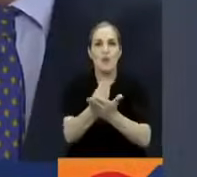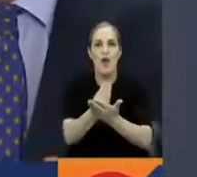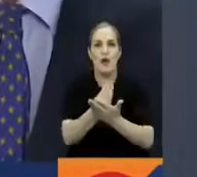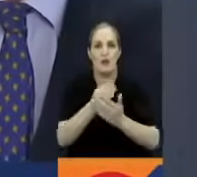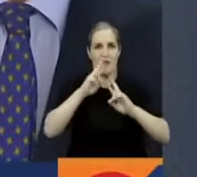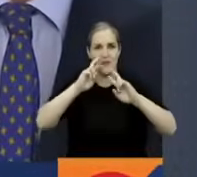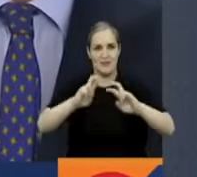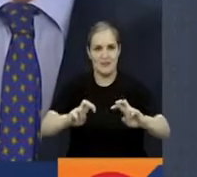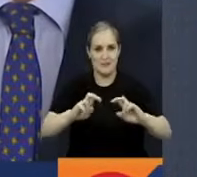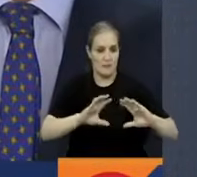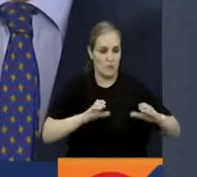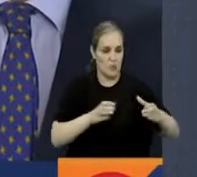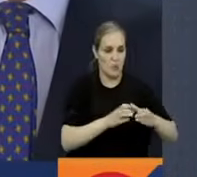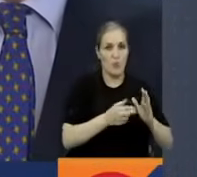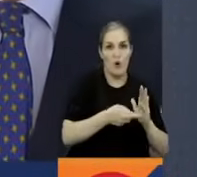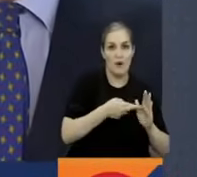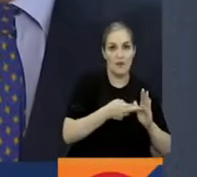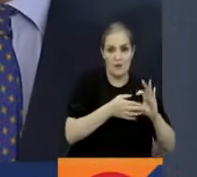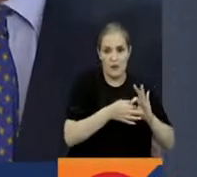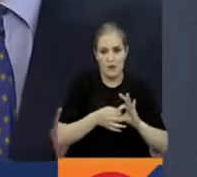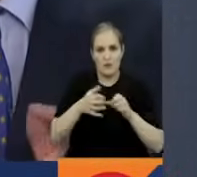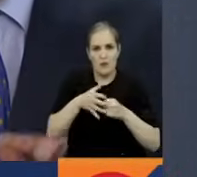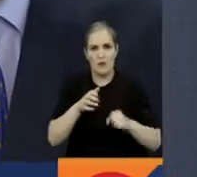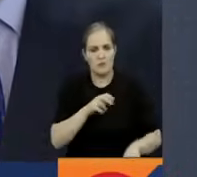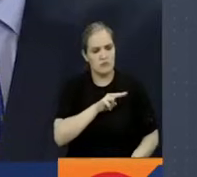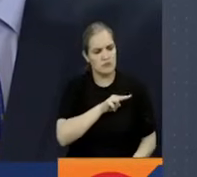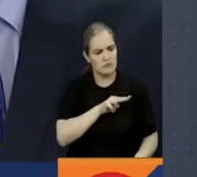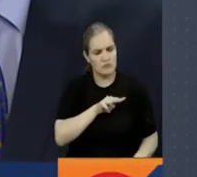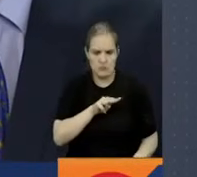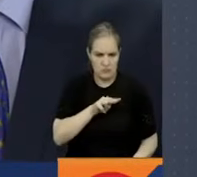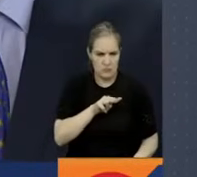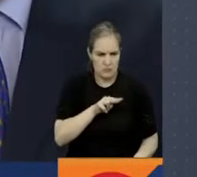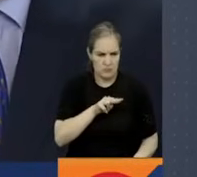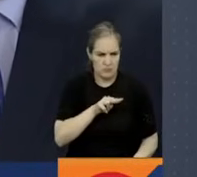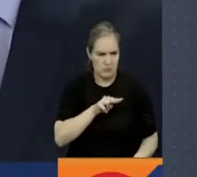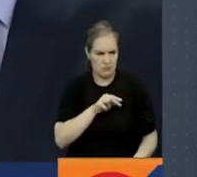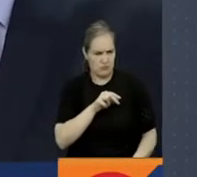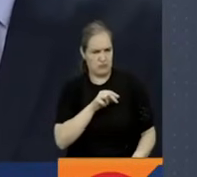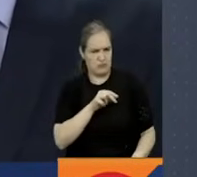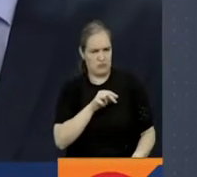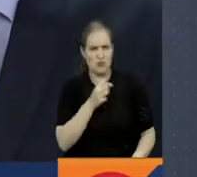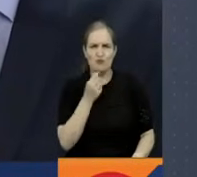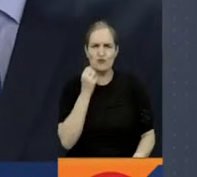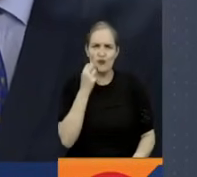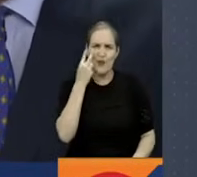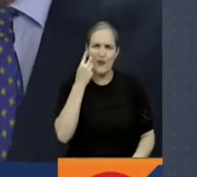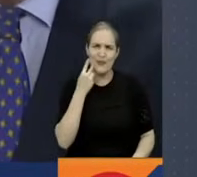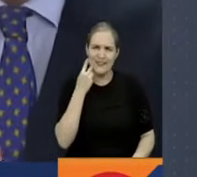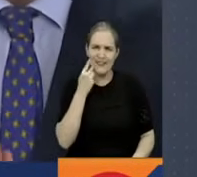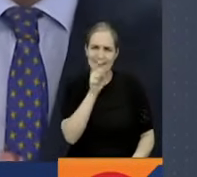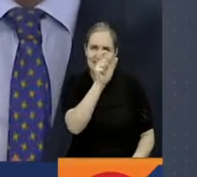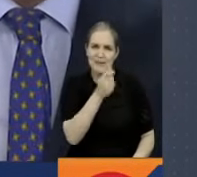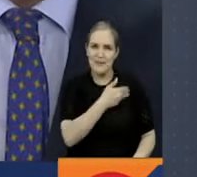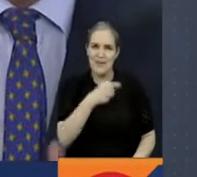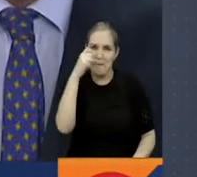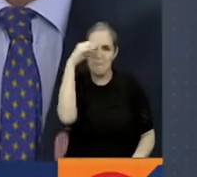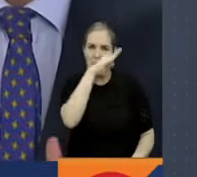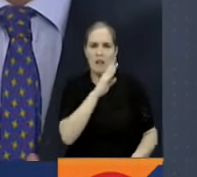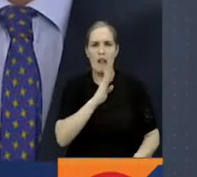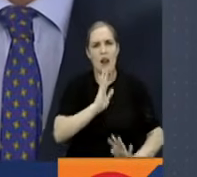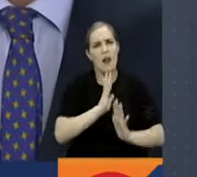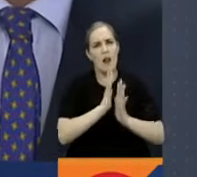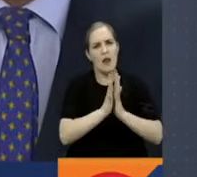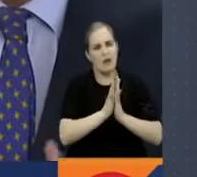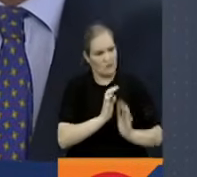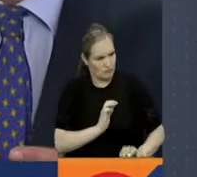Raya, en la redacción del noticiero nos llamó la atención una declaración del presidente de la República de hace apenas 2 días. Fue durante el evento